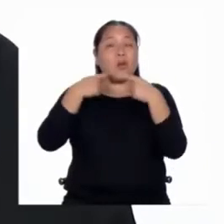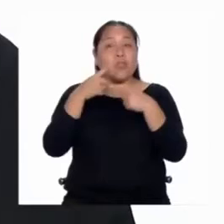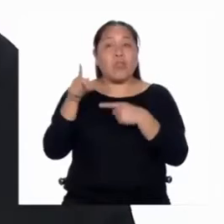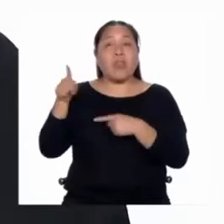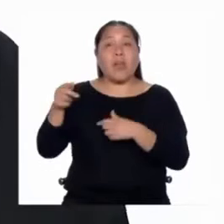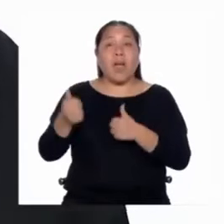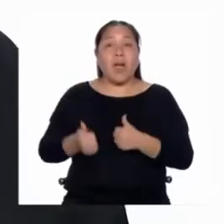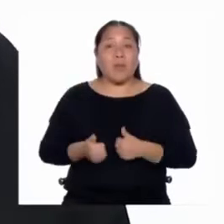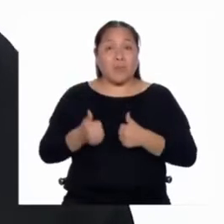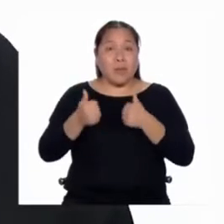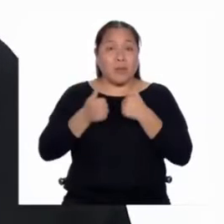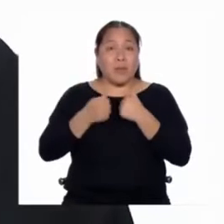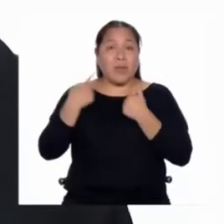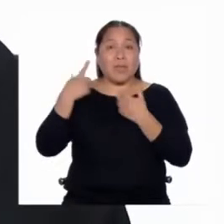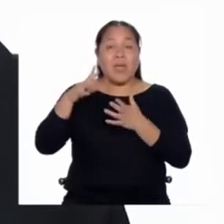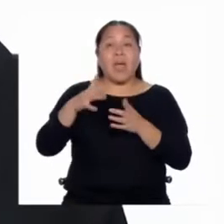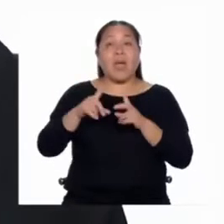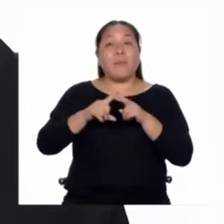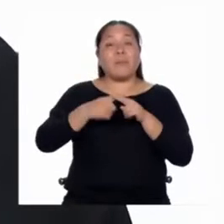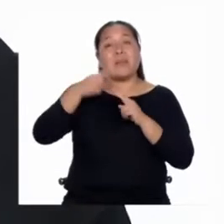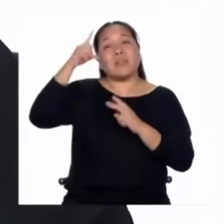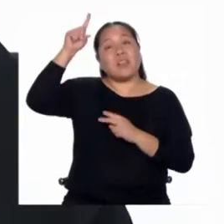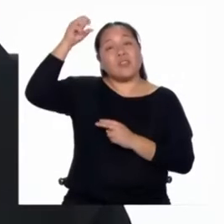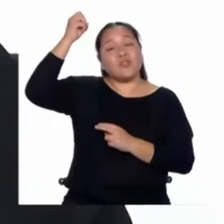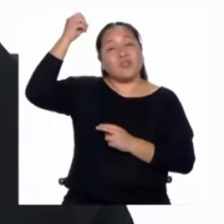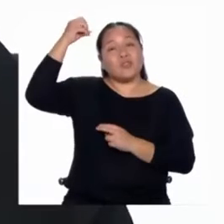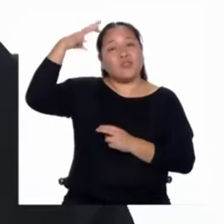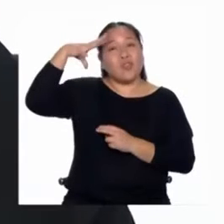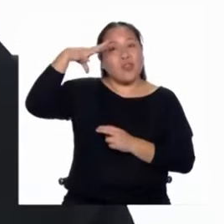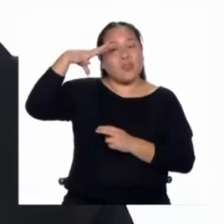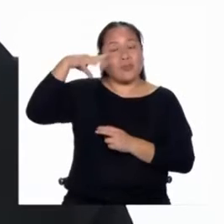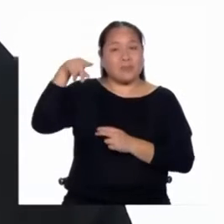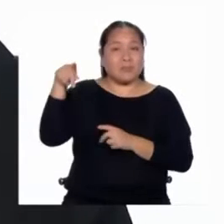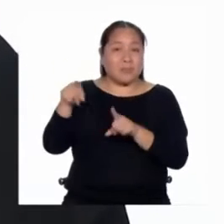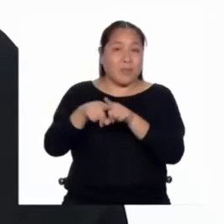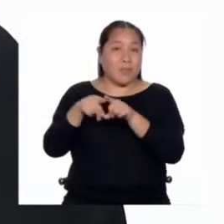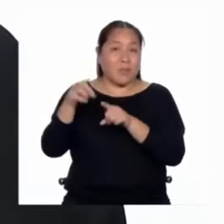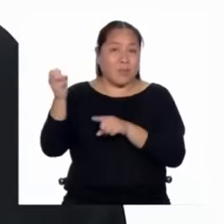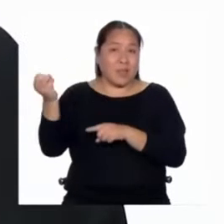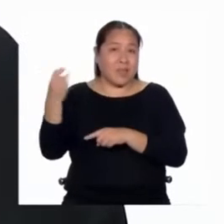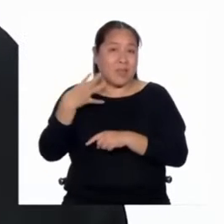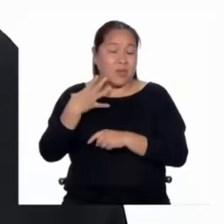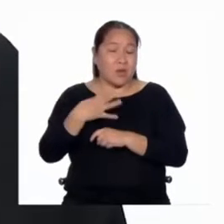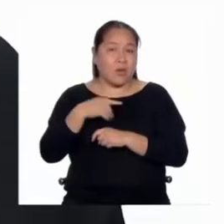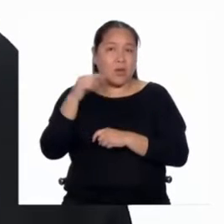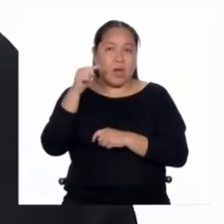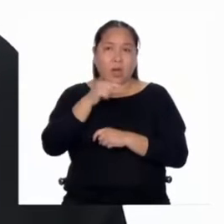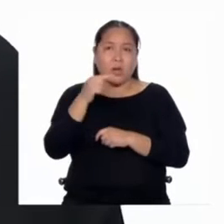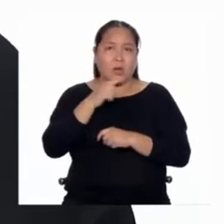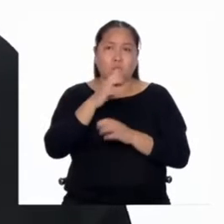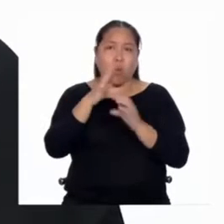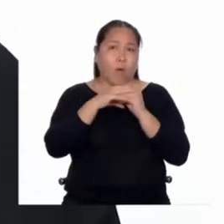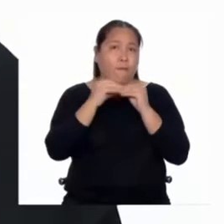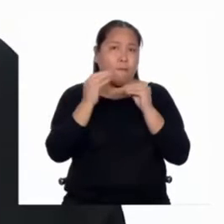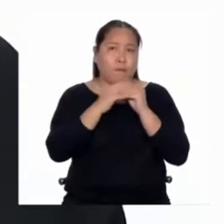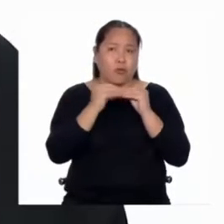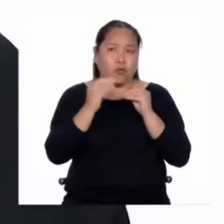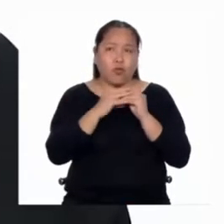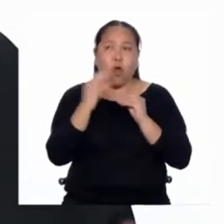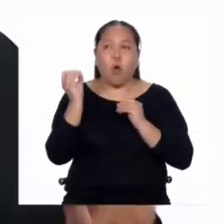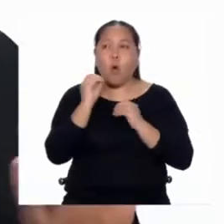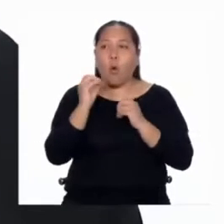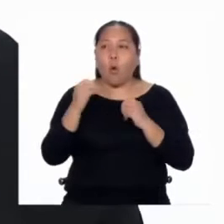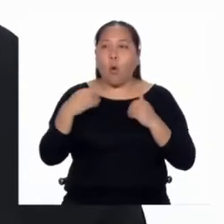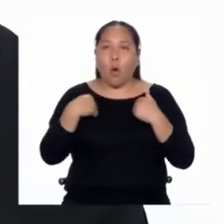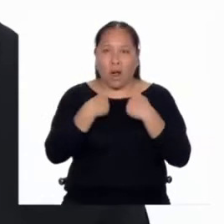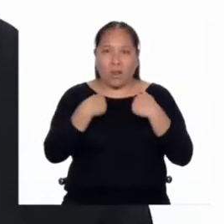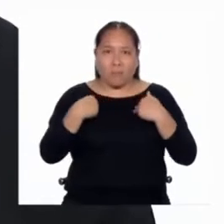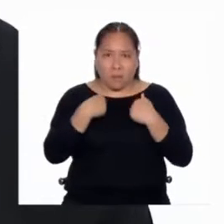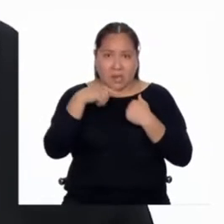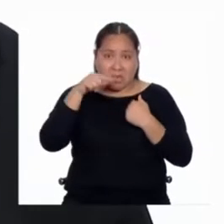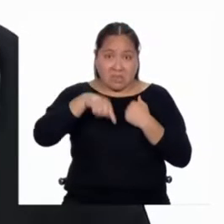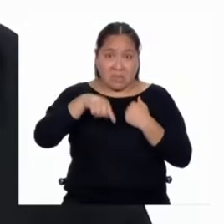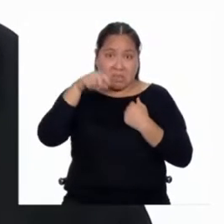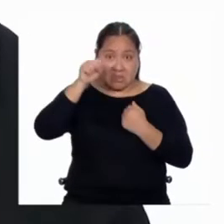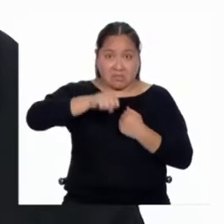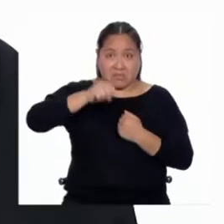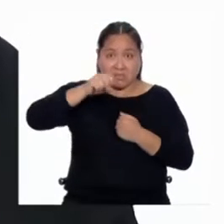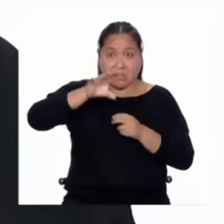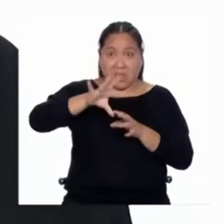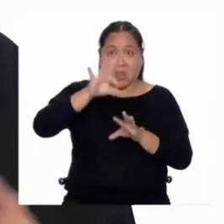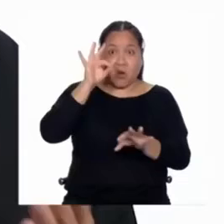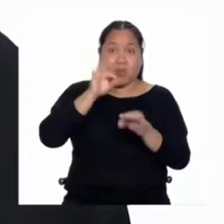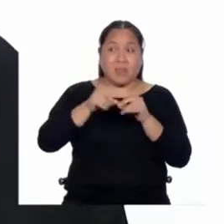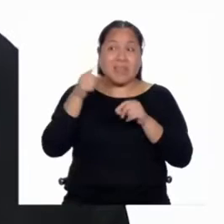vive él ya está empezando el calorcito. También me dijo que allá no hay ciertas frutas o animales que podemos encontrar aquí, y